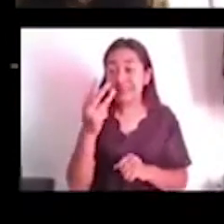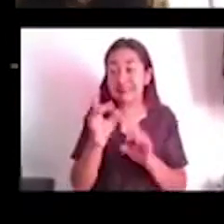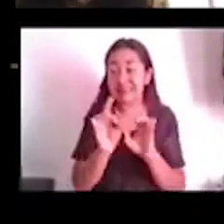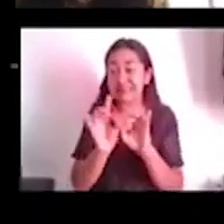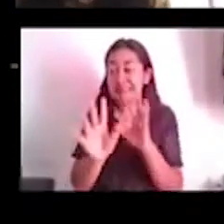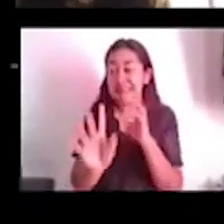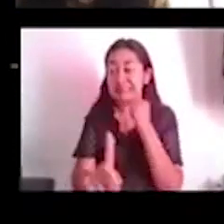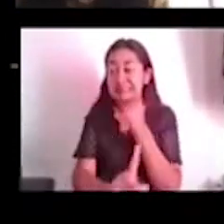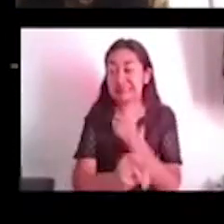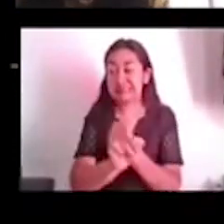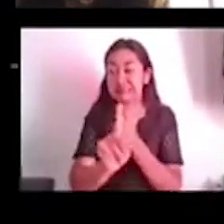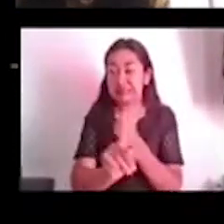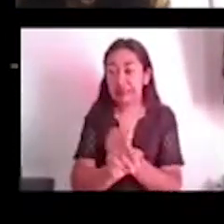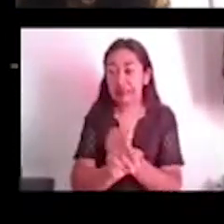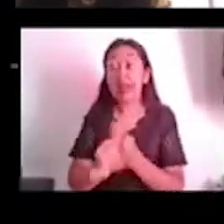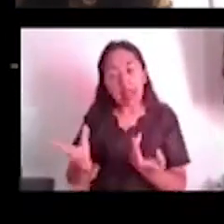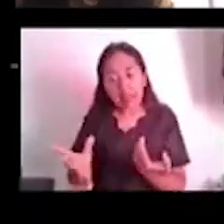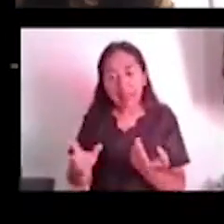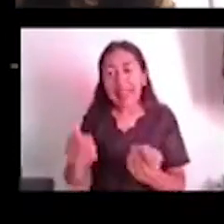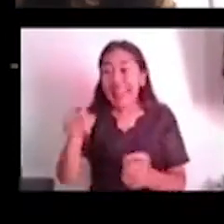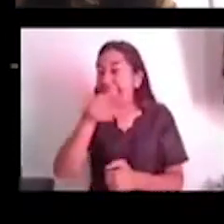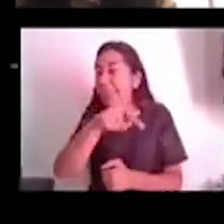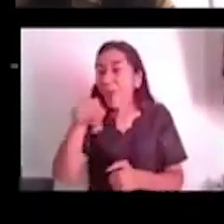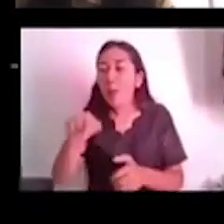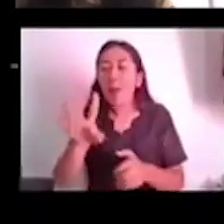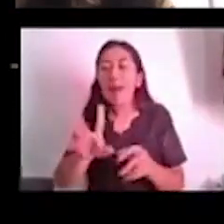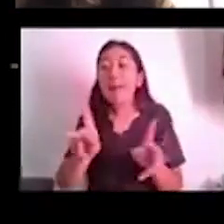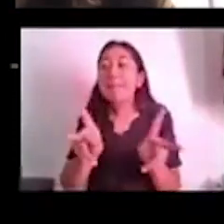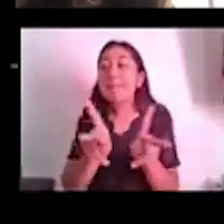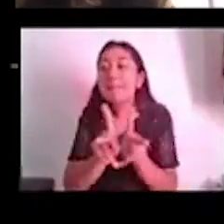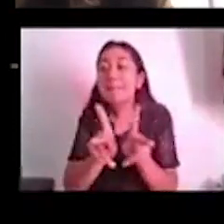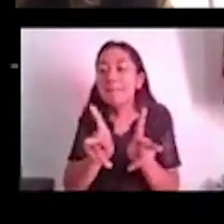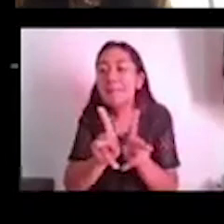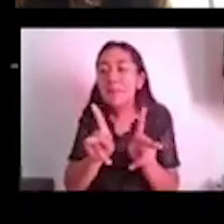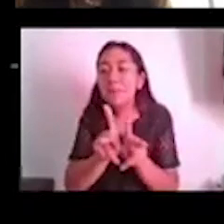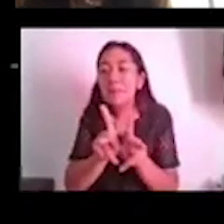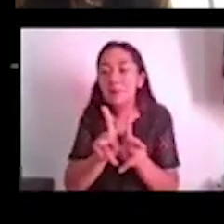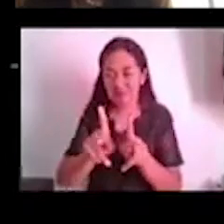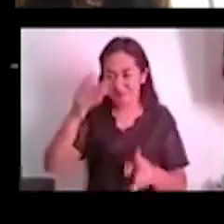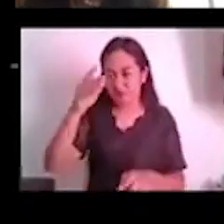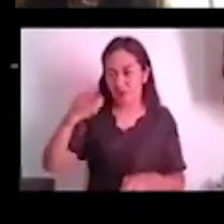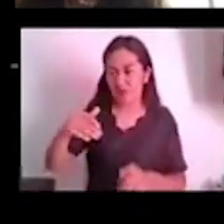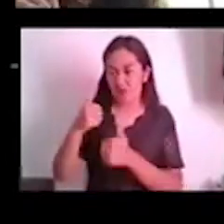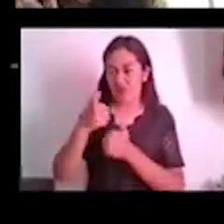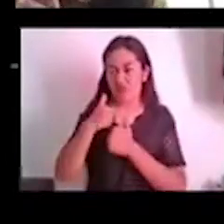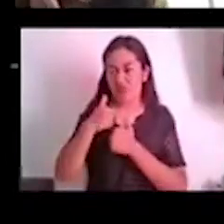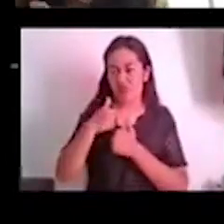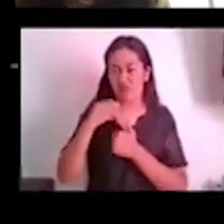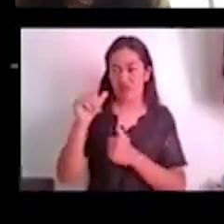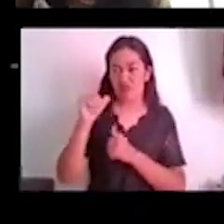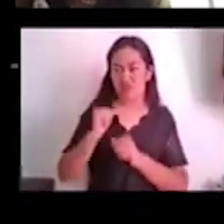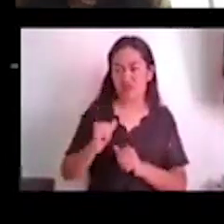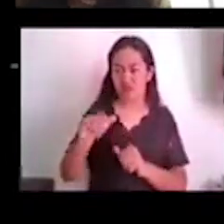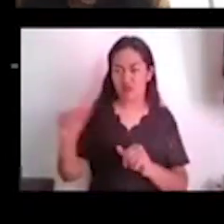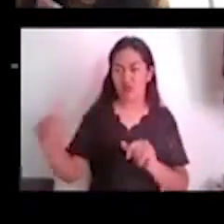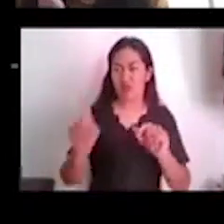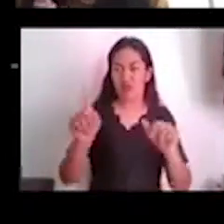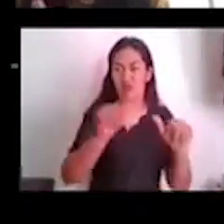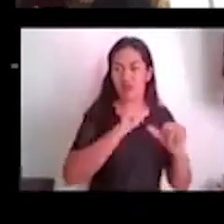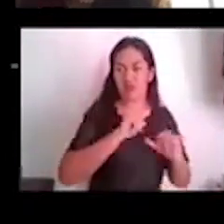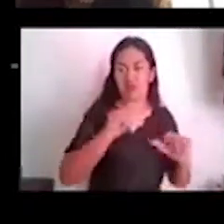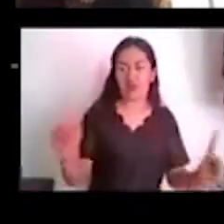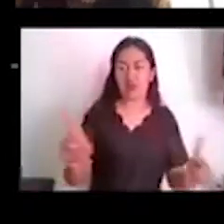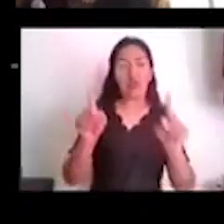realidad primos los que se están peleando, los dos linajes gobernantes se están peleando, y el pretexto es que la hermana del